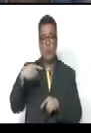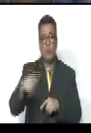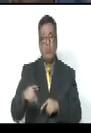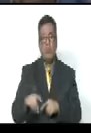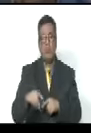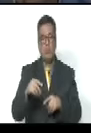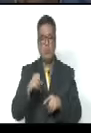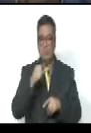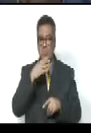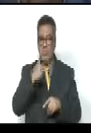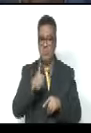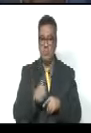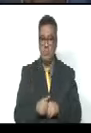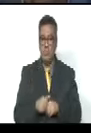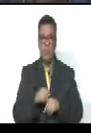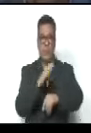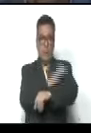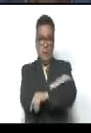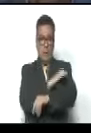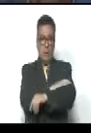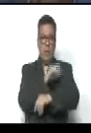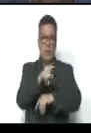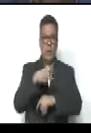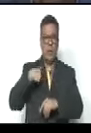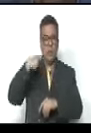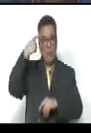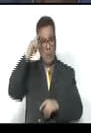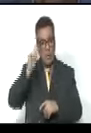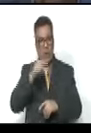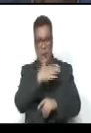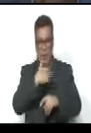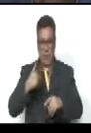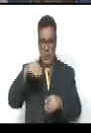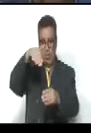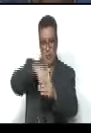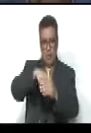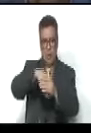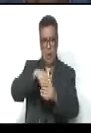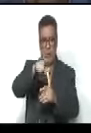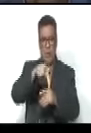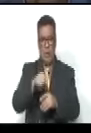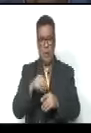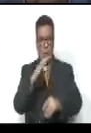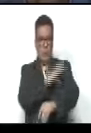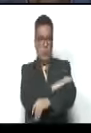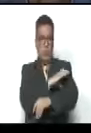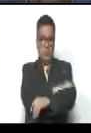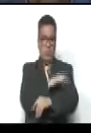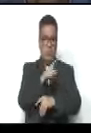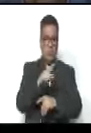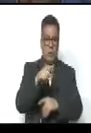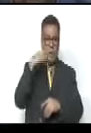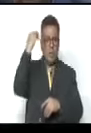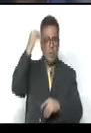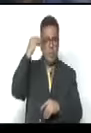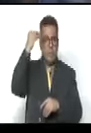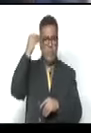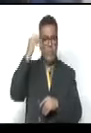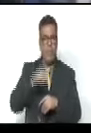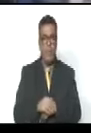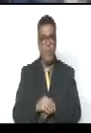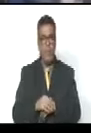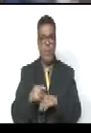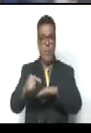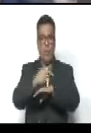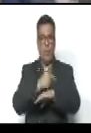oposición decente, la oposición que cree en el voto, la oposición que consideramos que